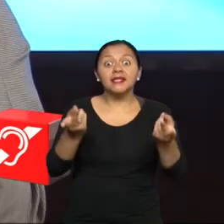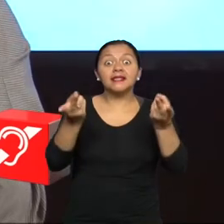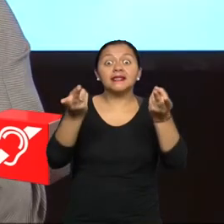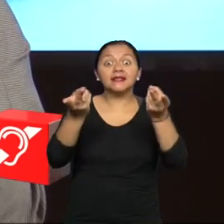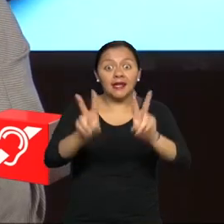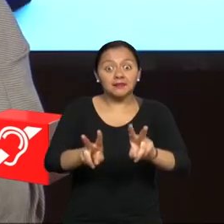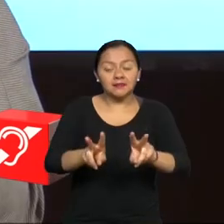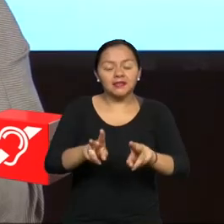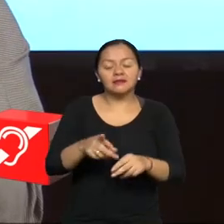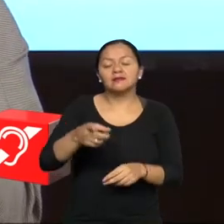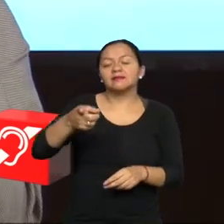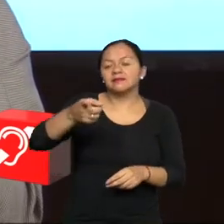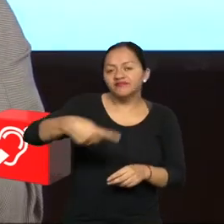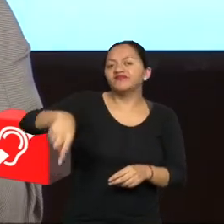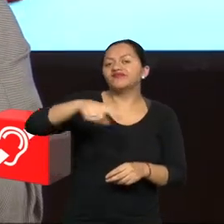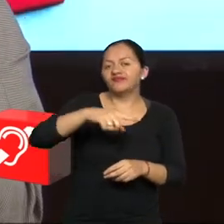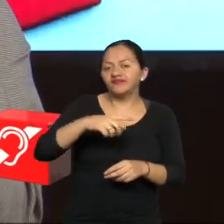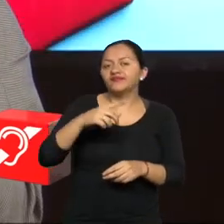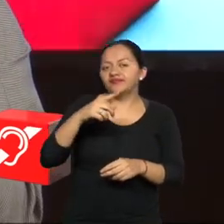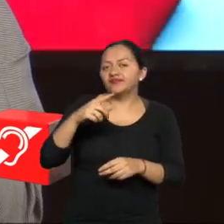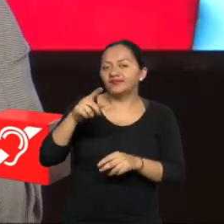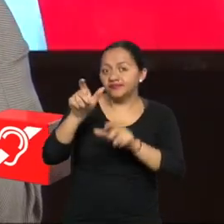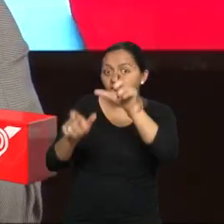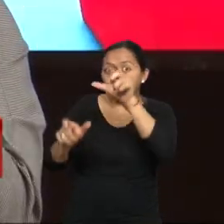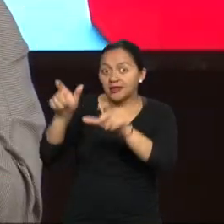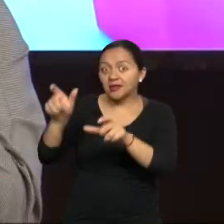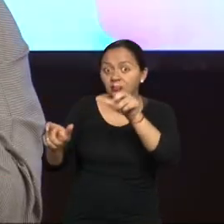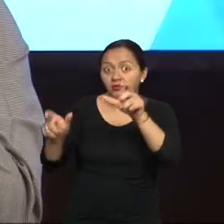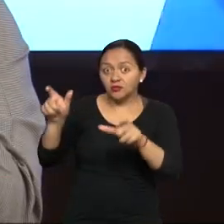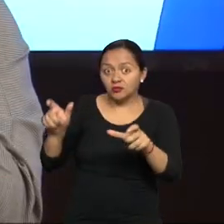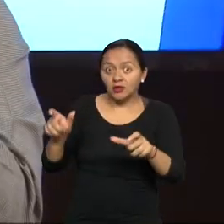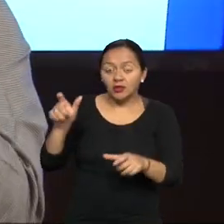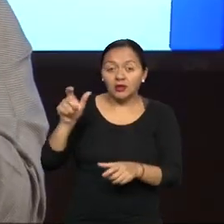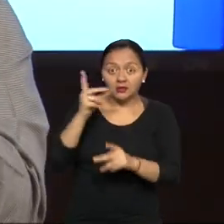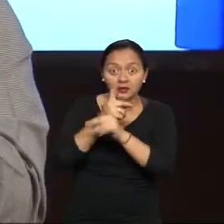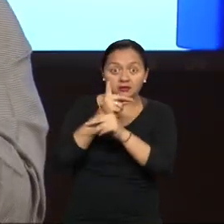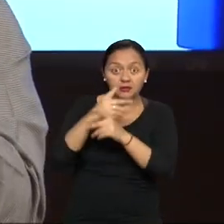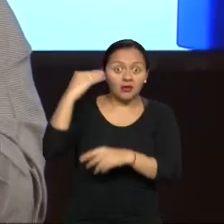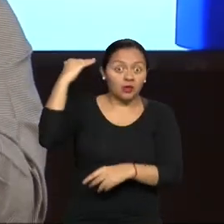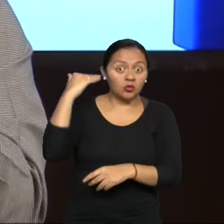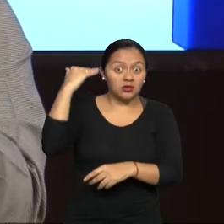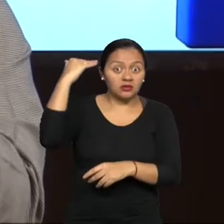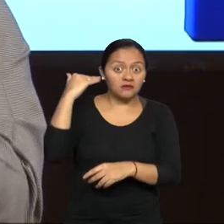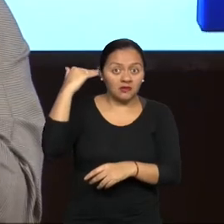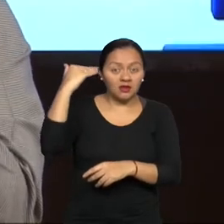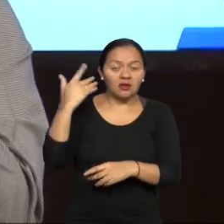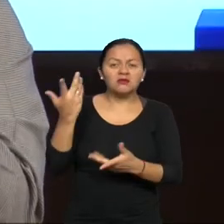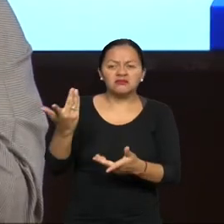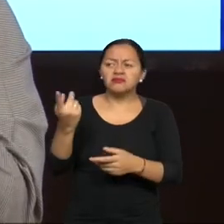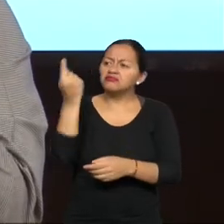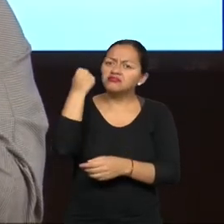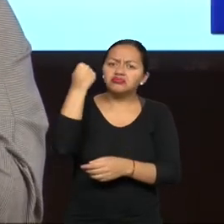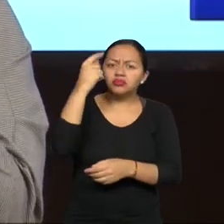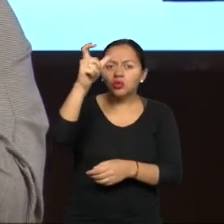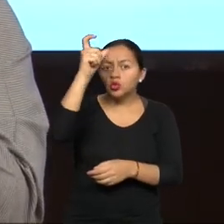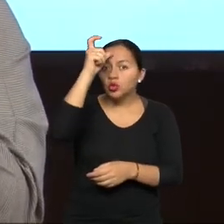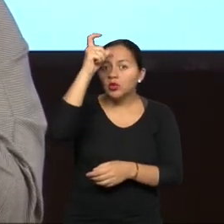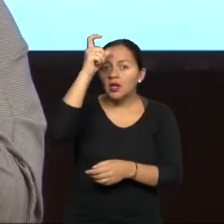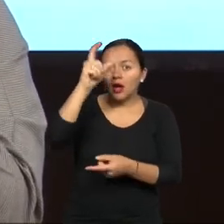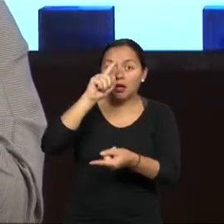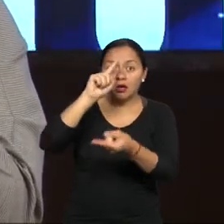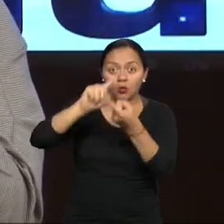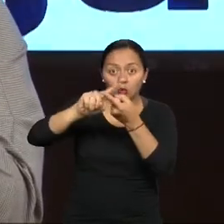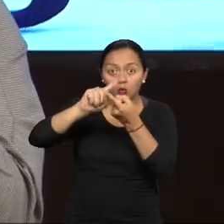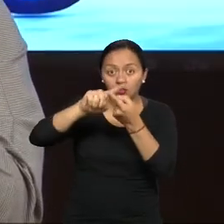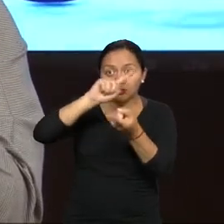comentado muchas veces sobre la participación de las personas con discapacidad auditiva, últimamente hasta un encuentro que hubo en Turquía, que era por